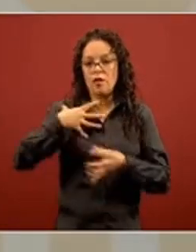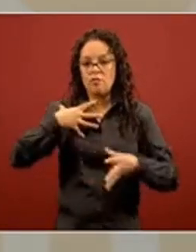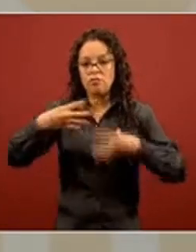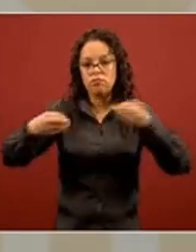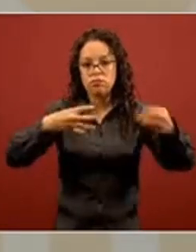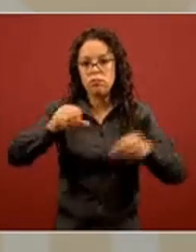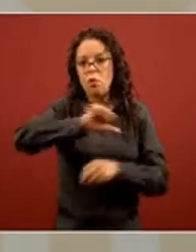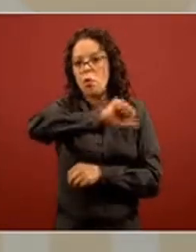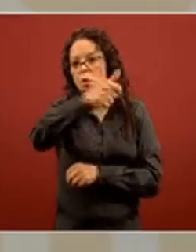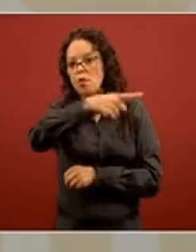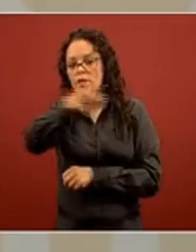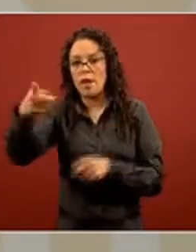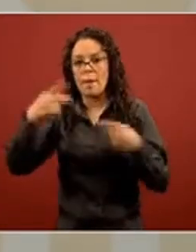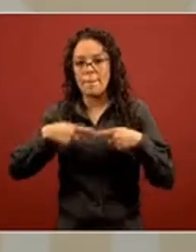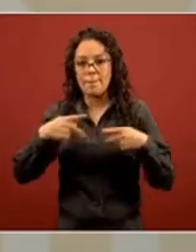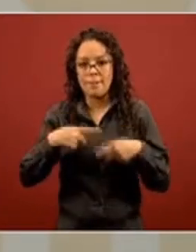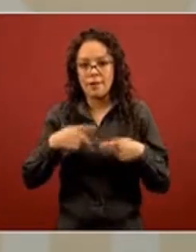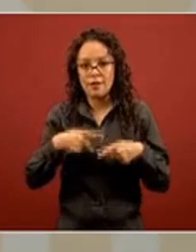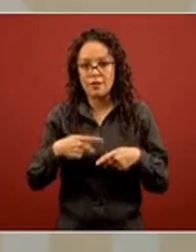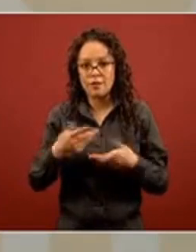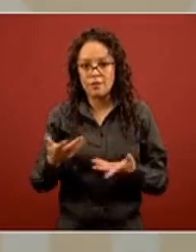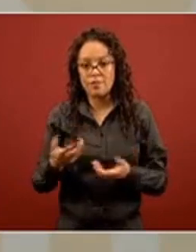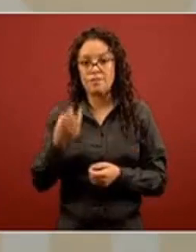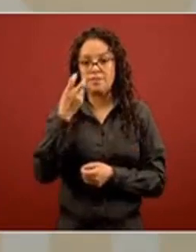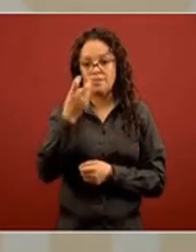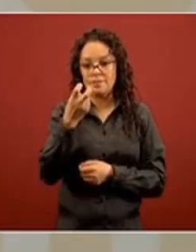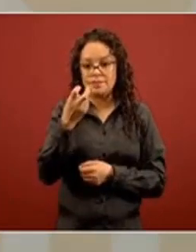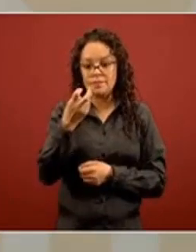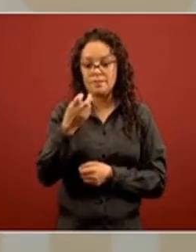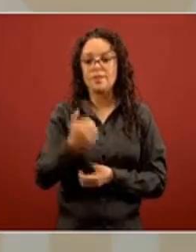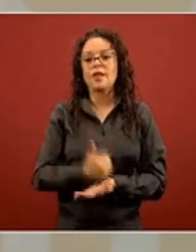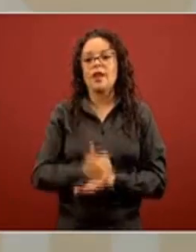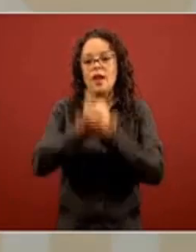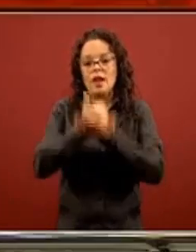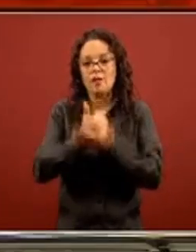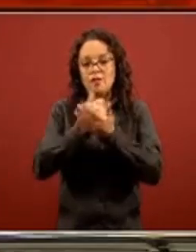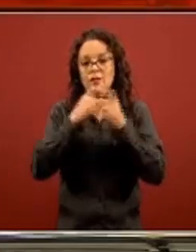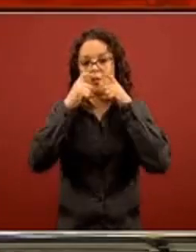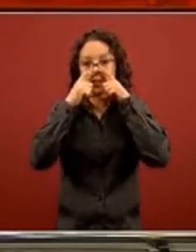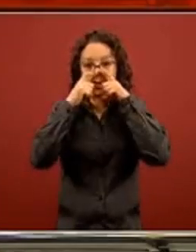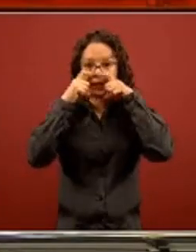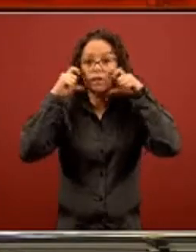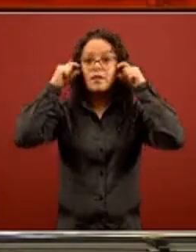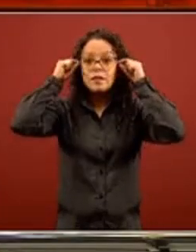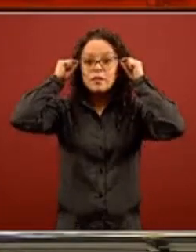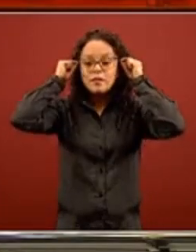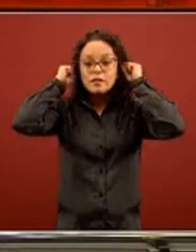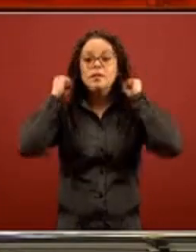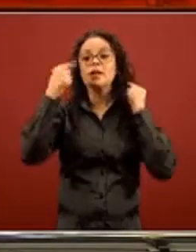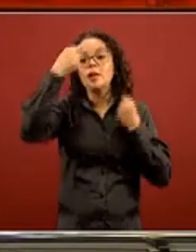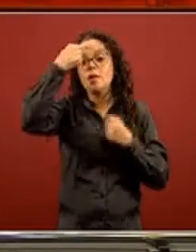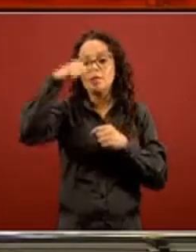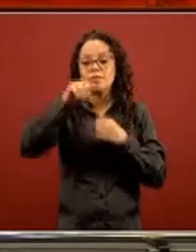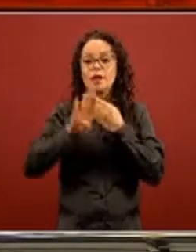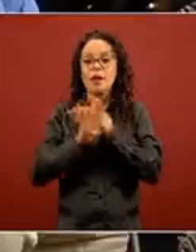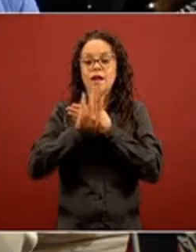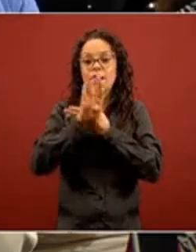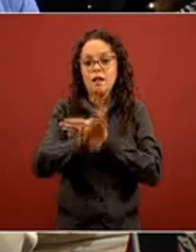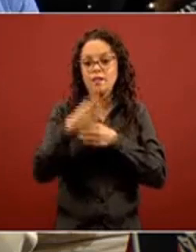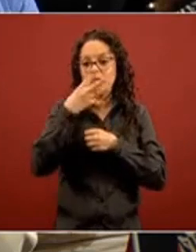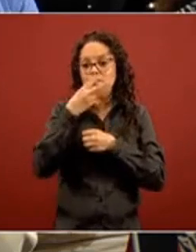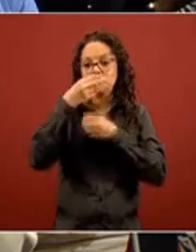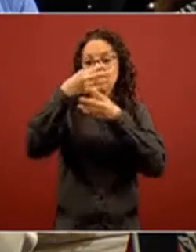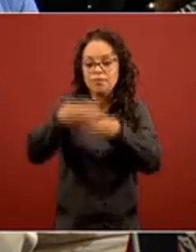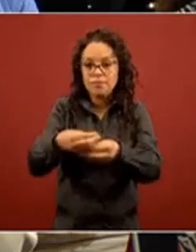la medida en que tiene un elemento de retención, de bloqueo mecánico, y entonces disminuye la probabilidad de que